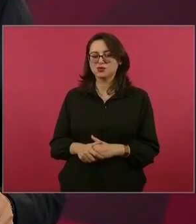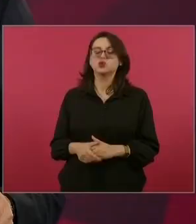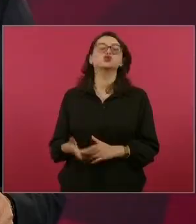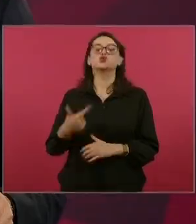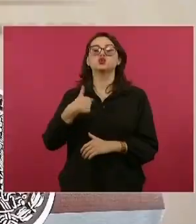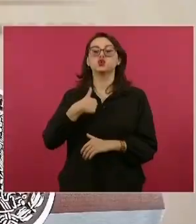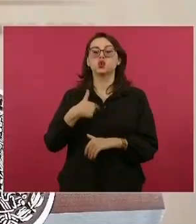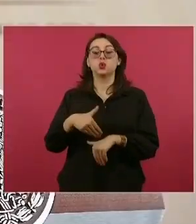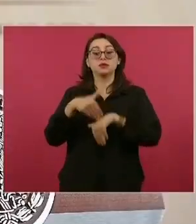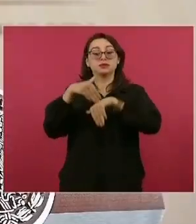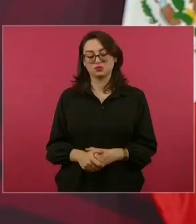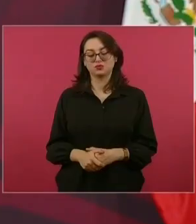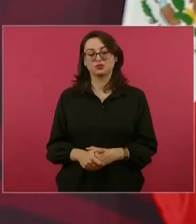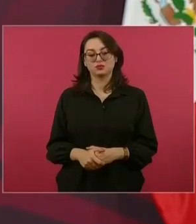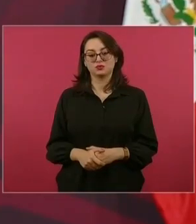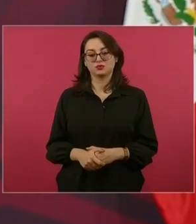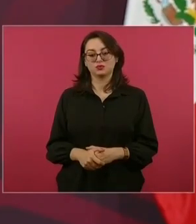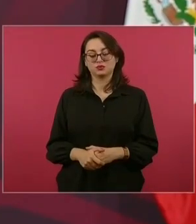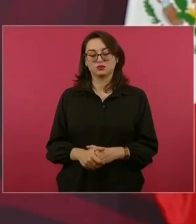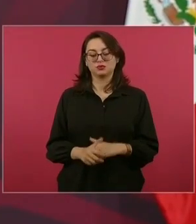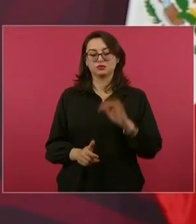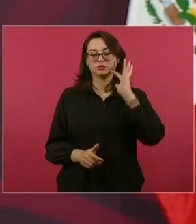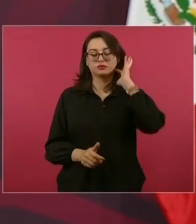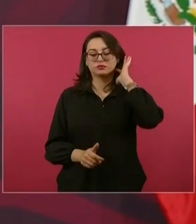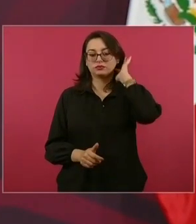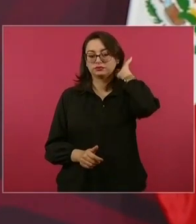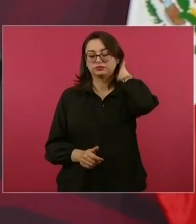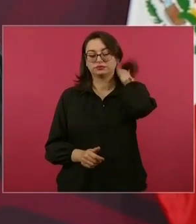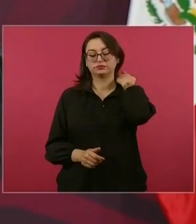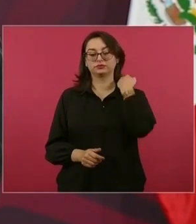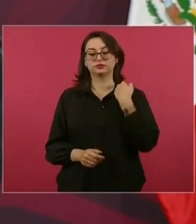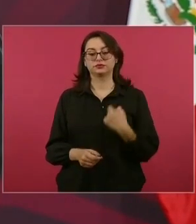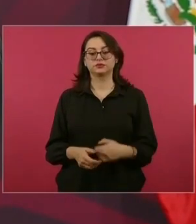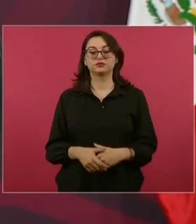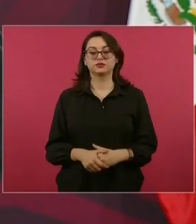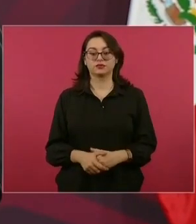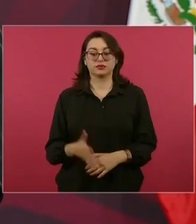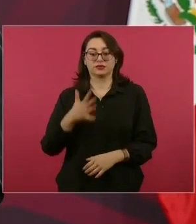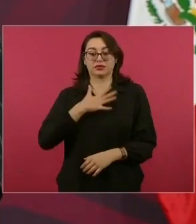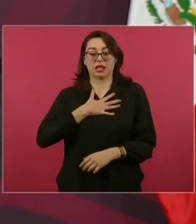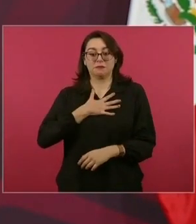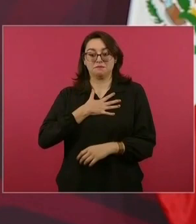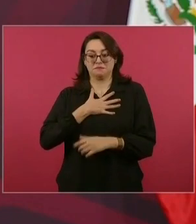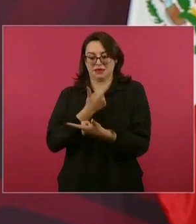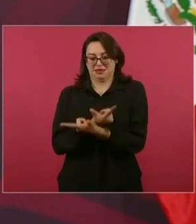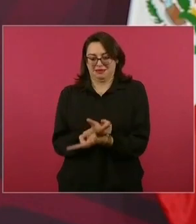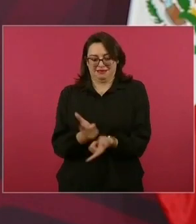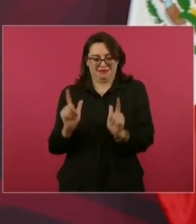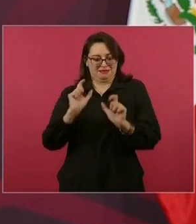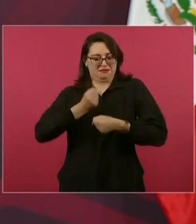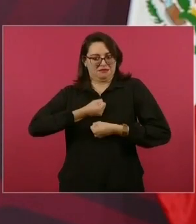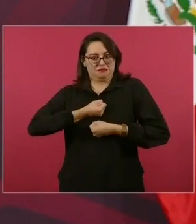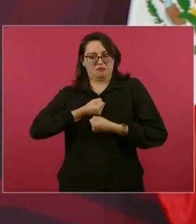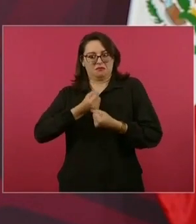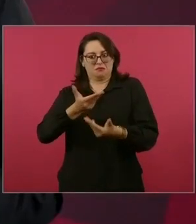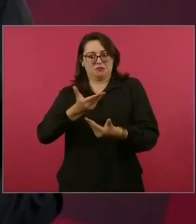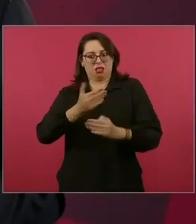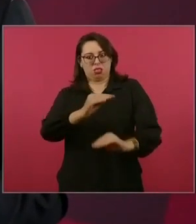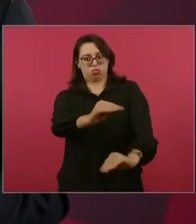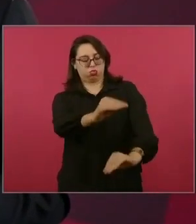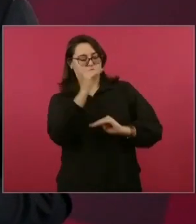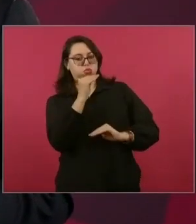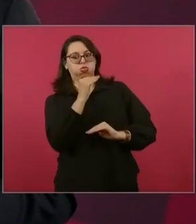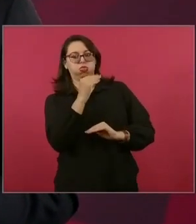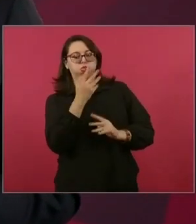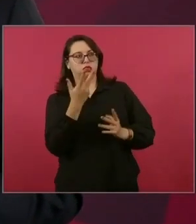a Qatar bajo protesta Además de que limita mi libertad me